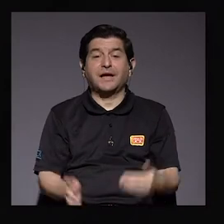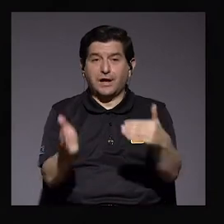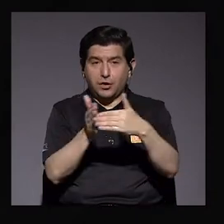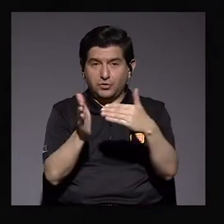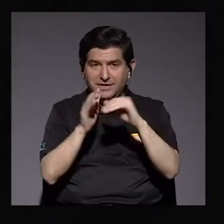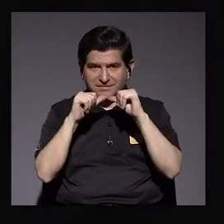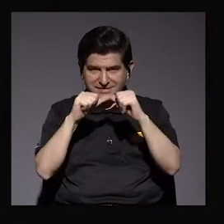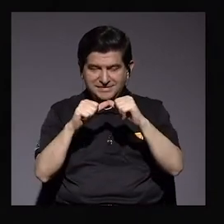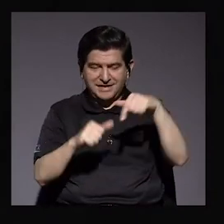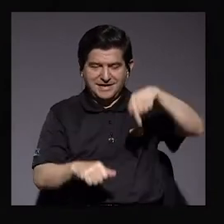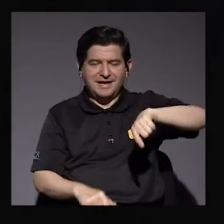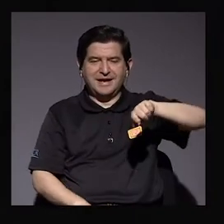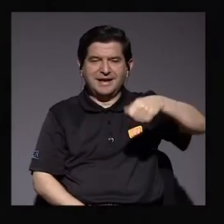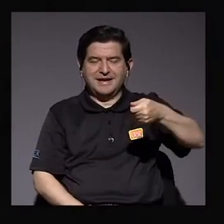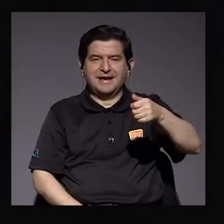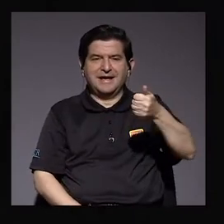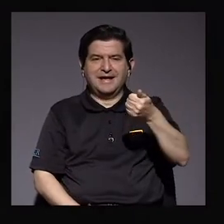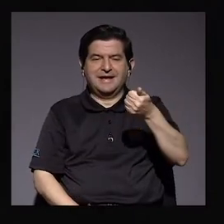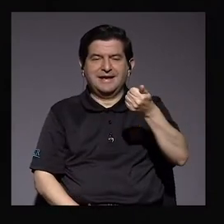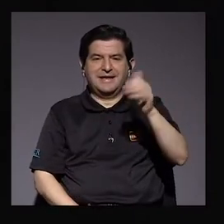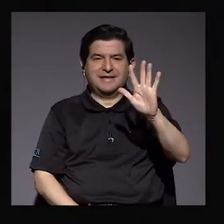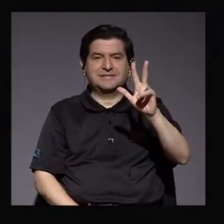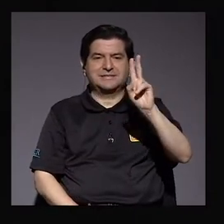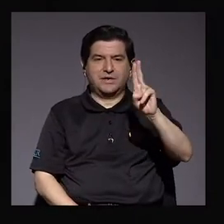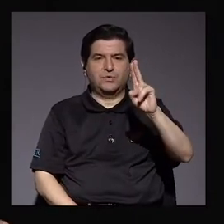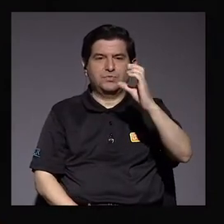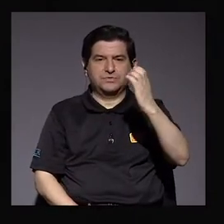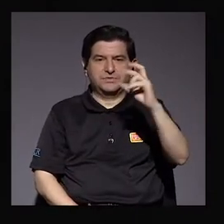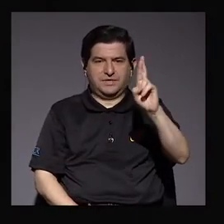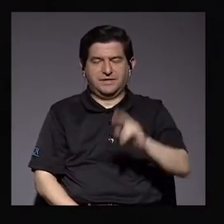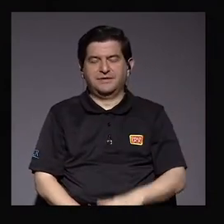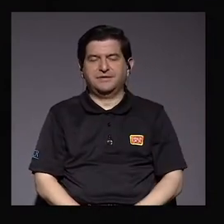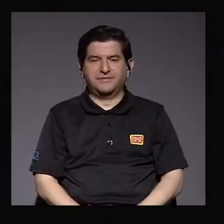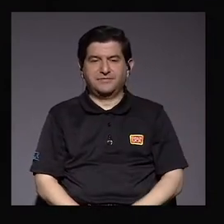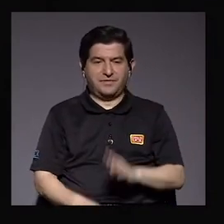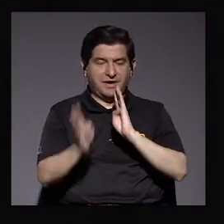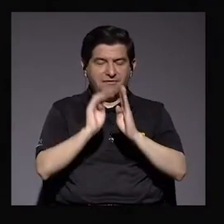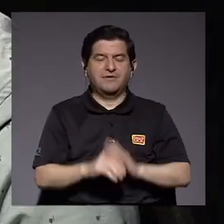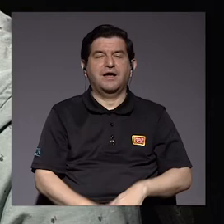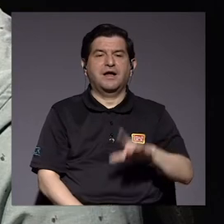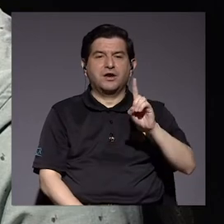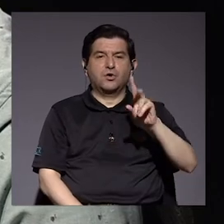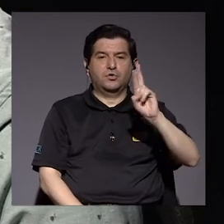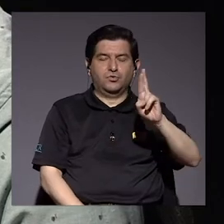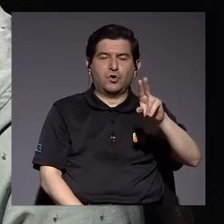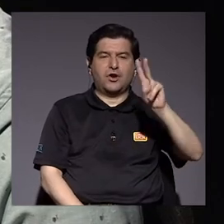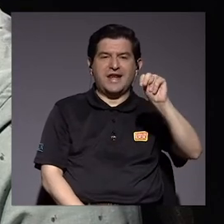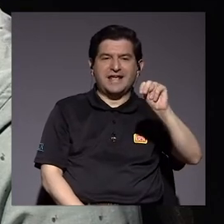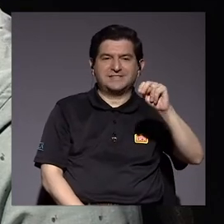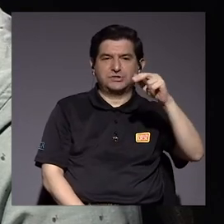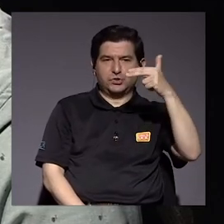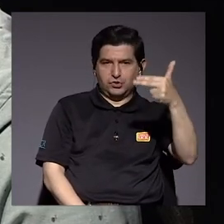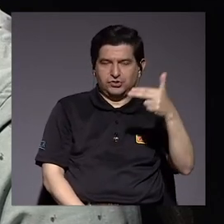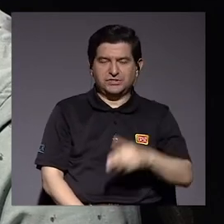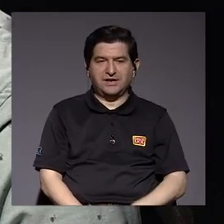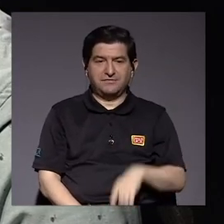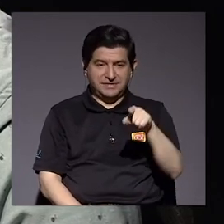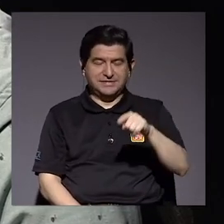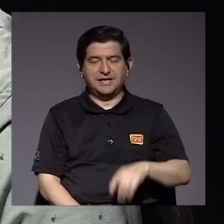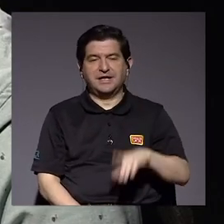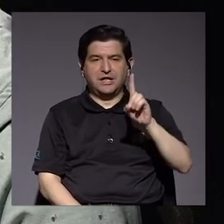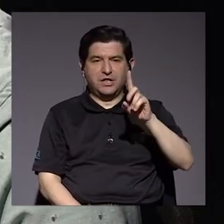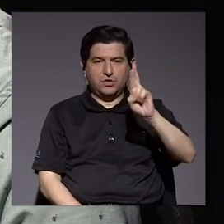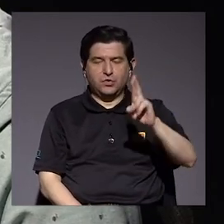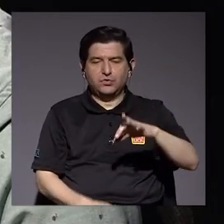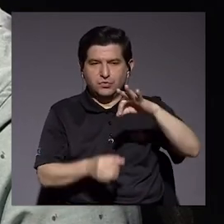Estamos de regreso acá en los estudios del Canal 15 Universidad de Costa Rica. Estoy conversando con Néstor Chávez, doctor en